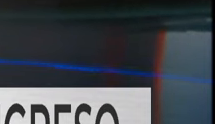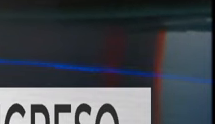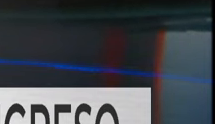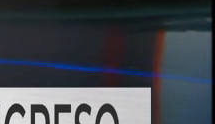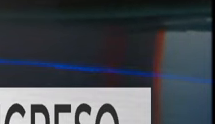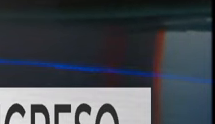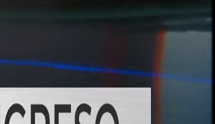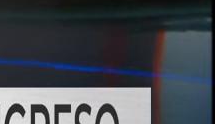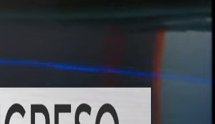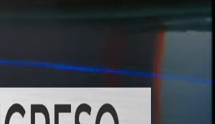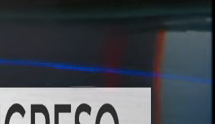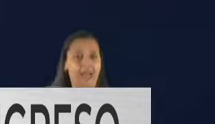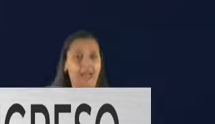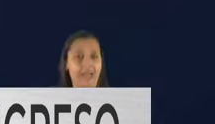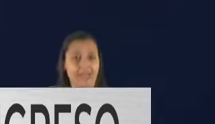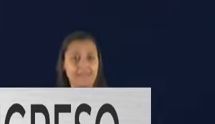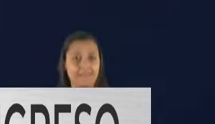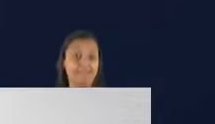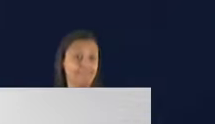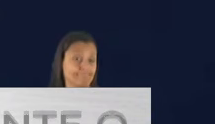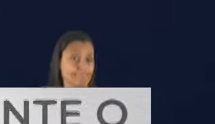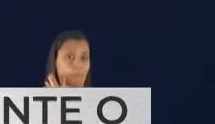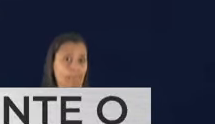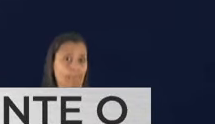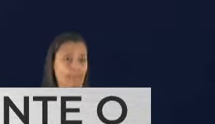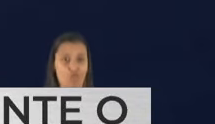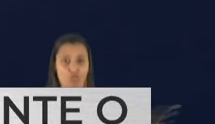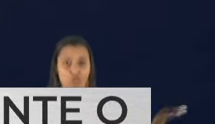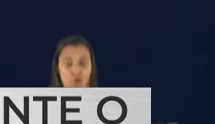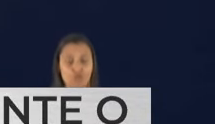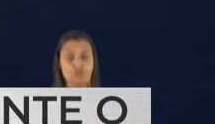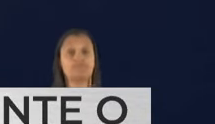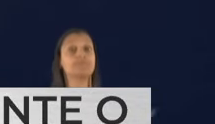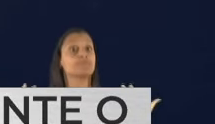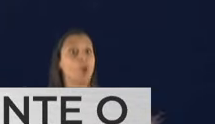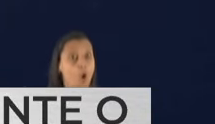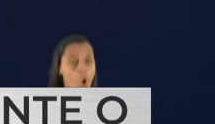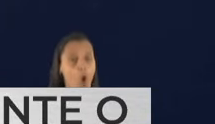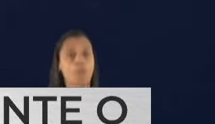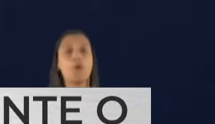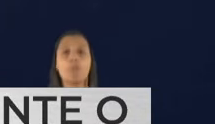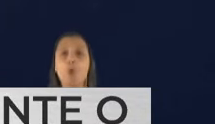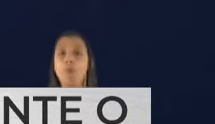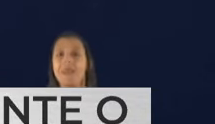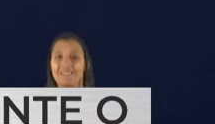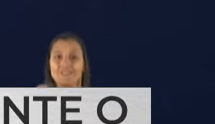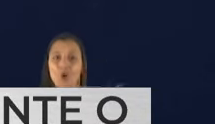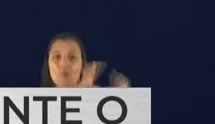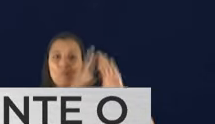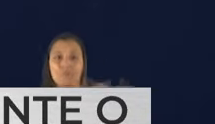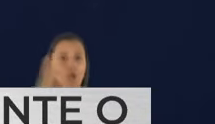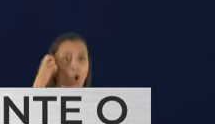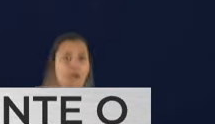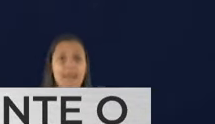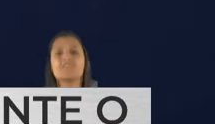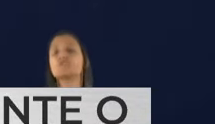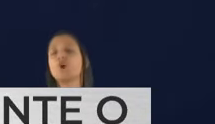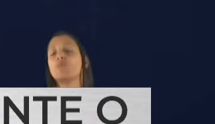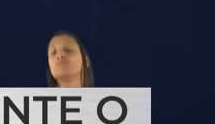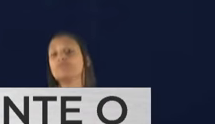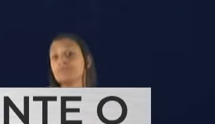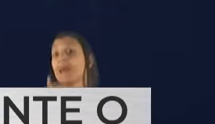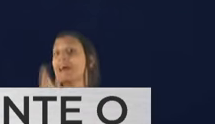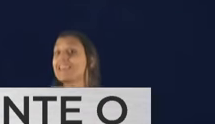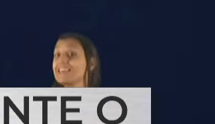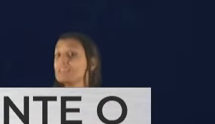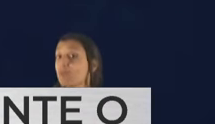dijo lo siguiente Por supuesto que este trámite legislativo atañe a la responsabilidad de diputados